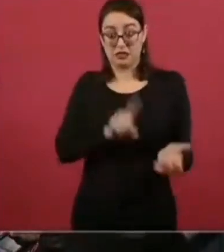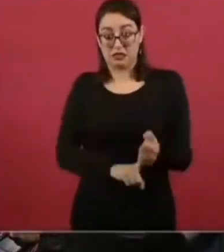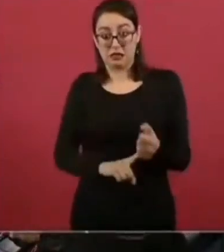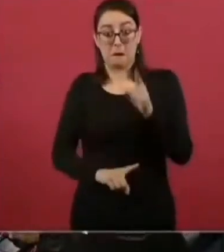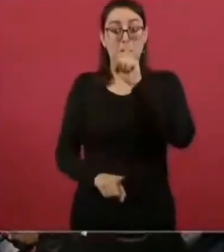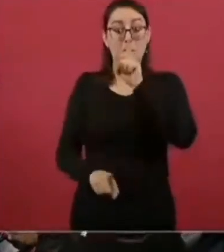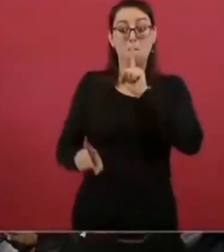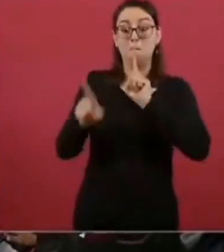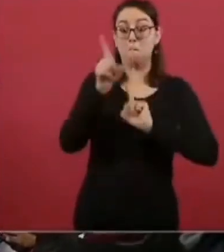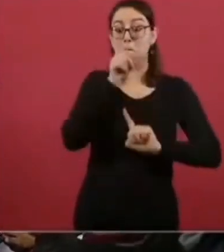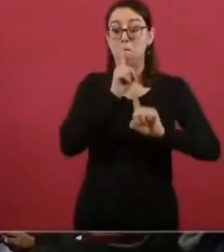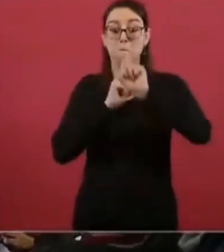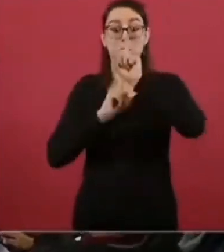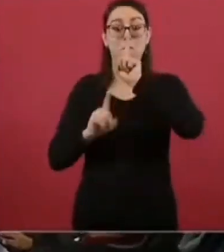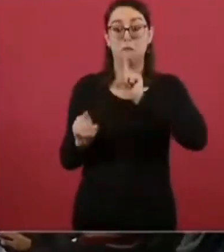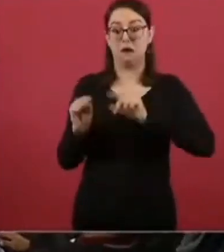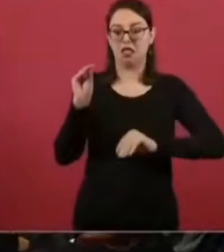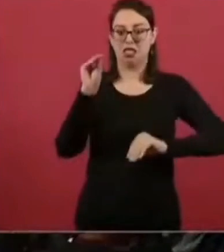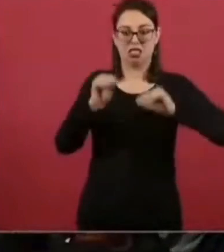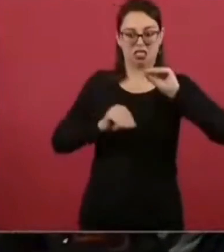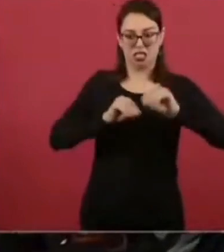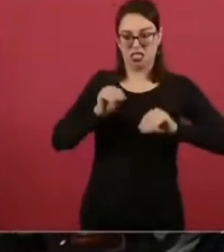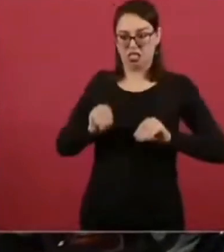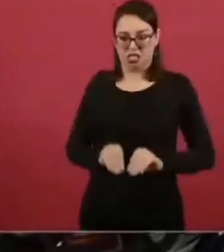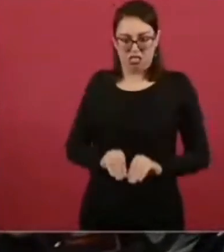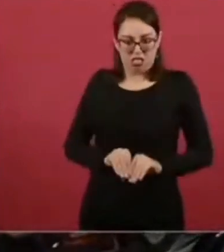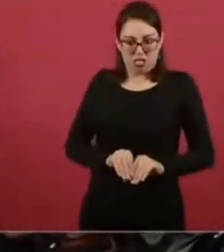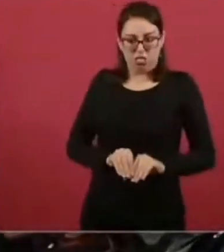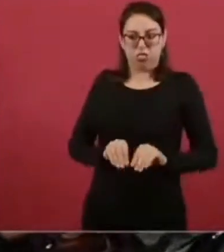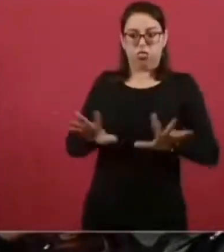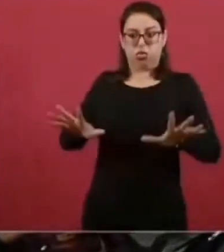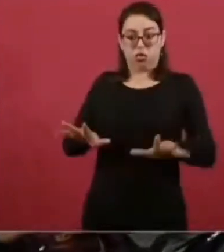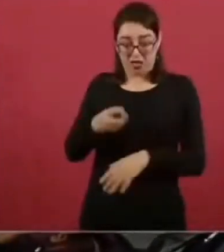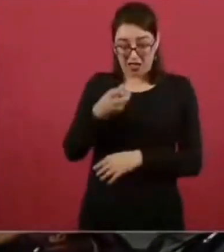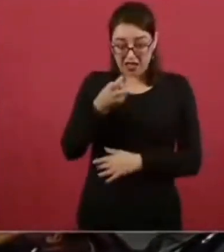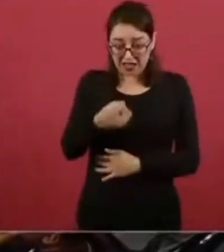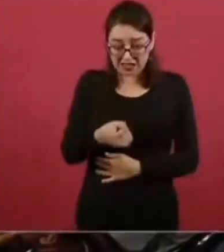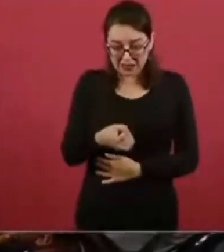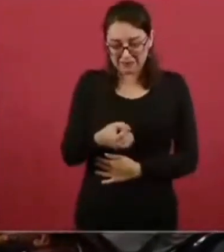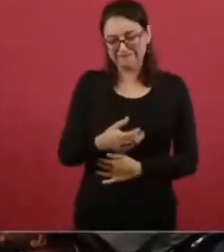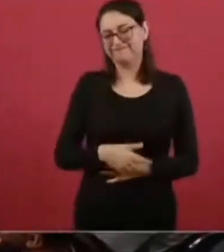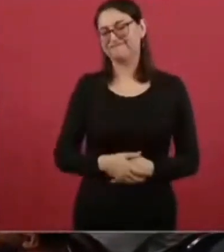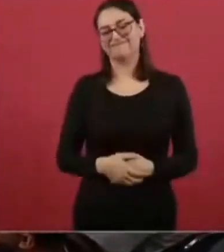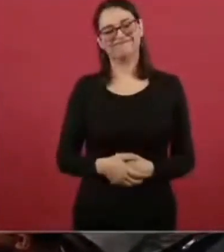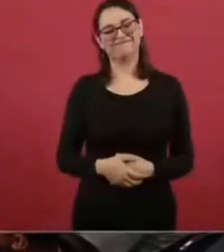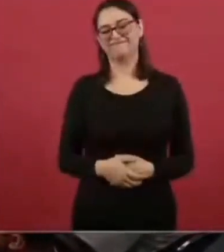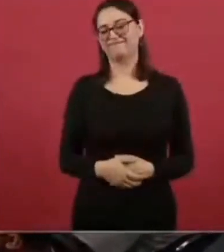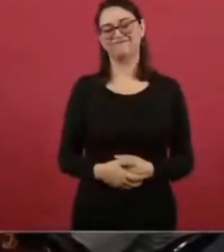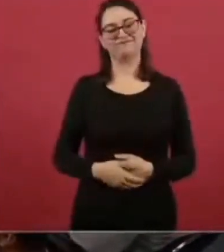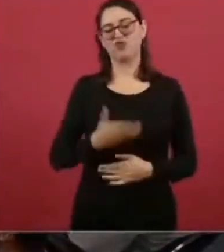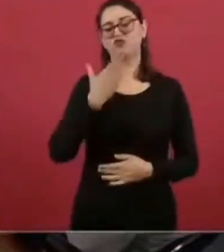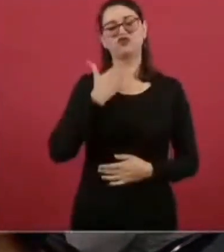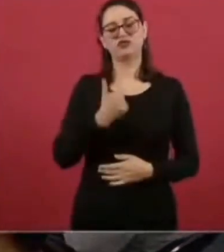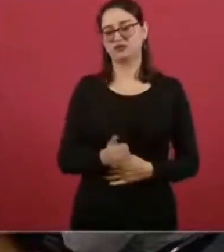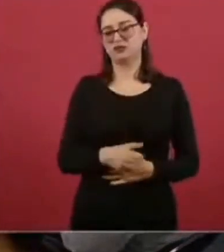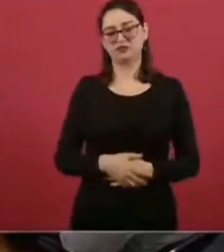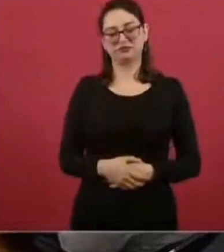Porque no se trata, pues, de tener una plataforma y millones, ¿no?,